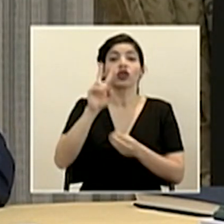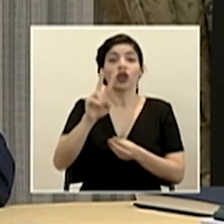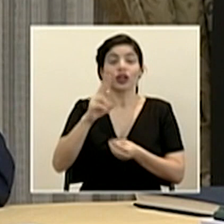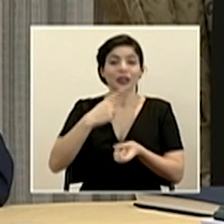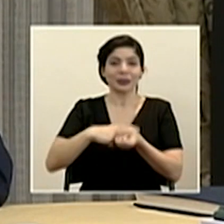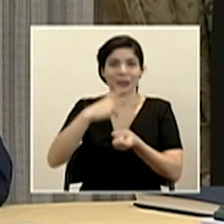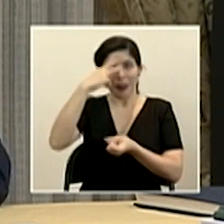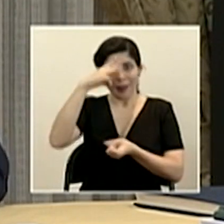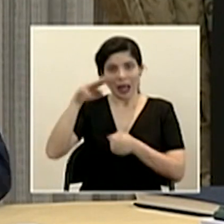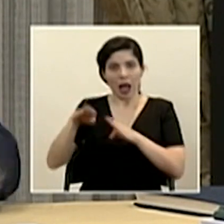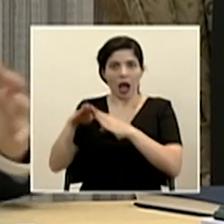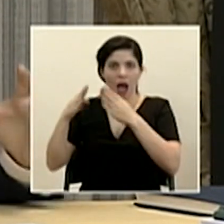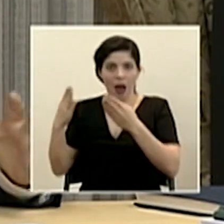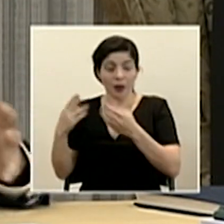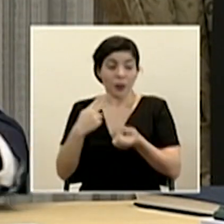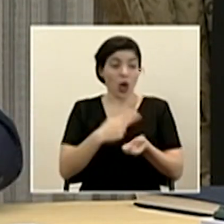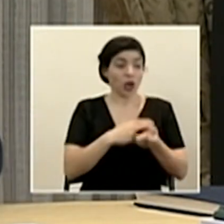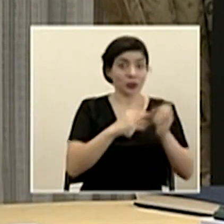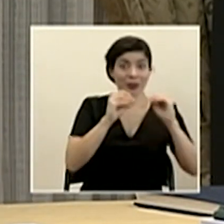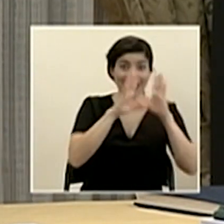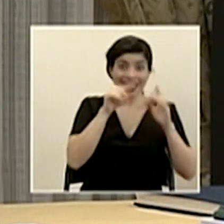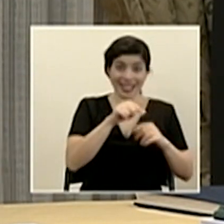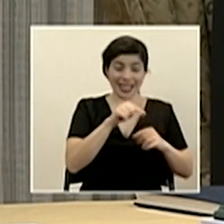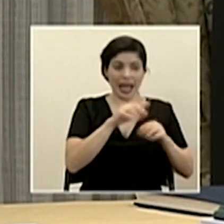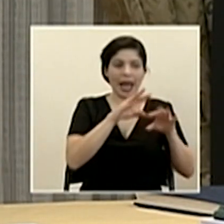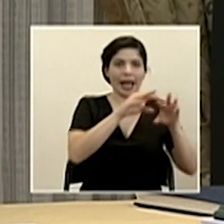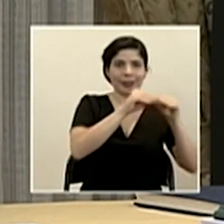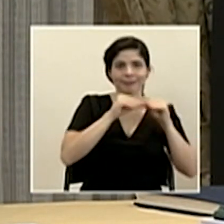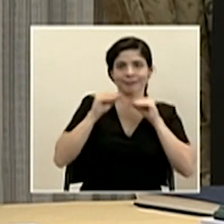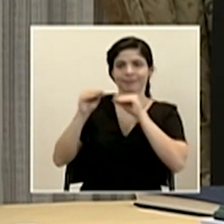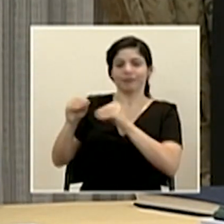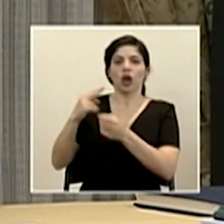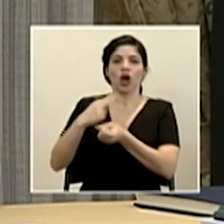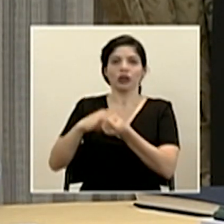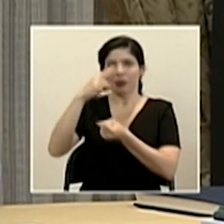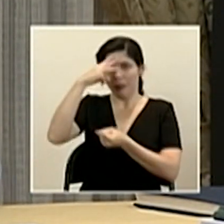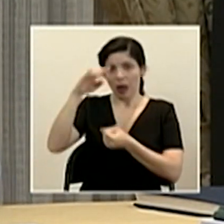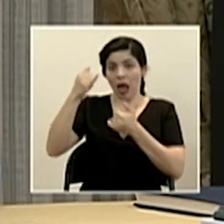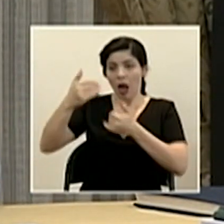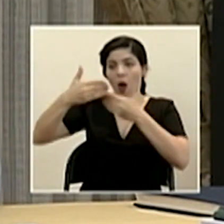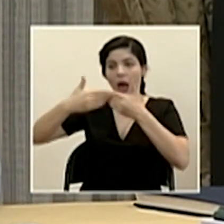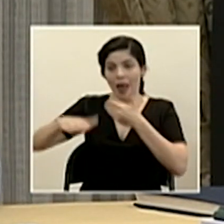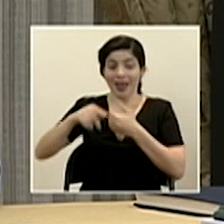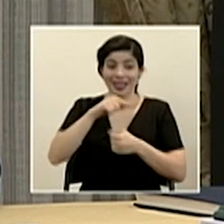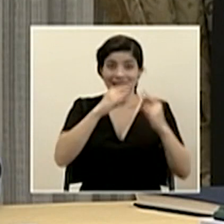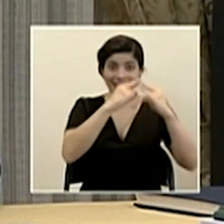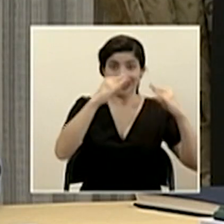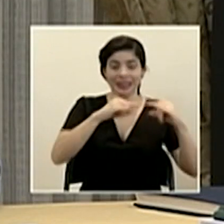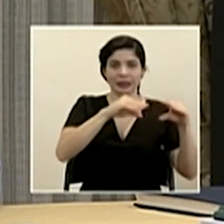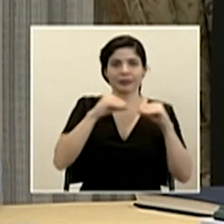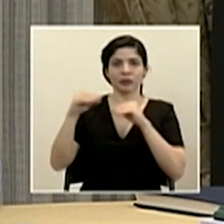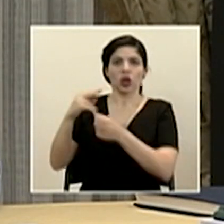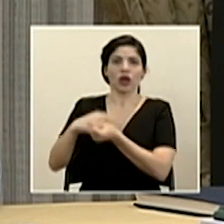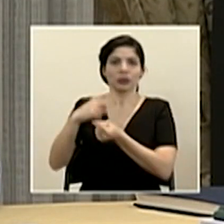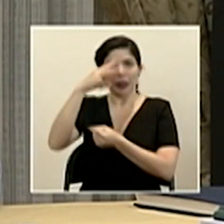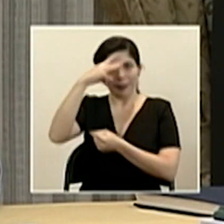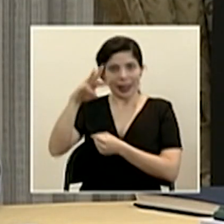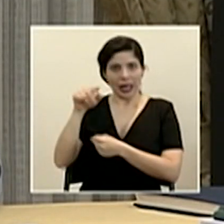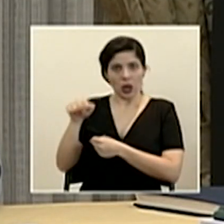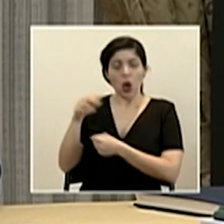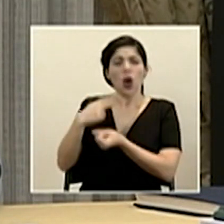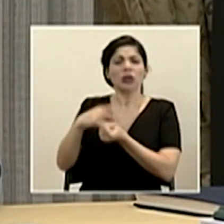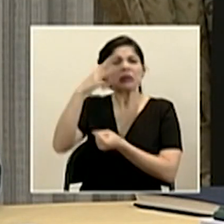y el Hospital de Día se va a trasladar al Hospital México de ahora en adelante. Ahí en el Hospital México se van a